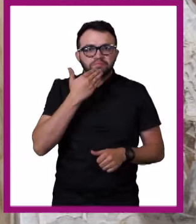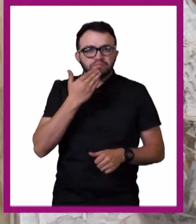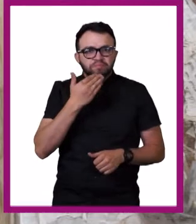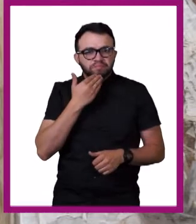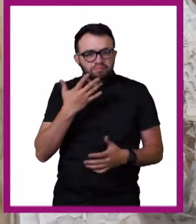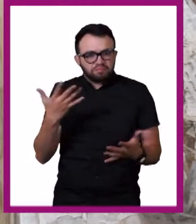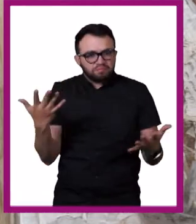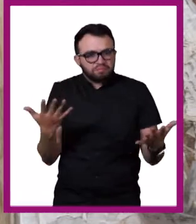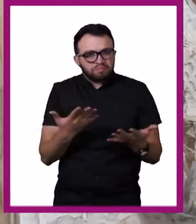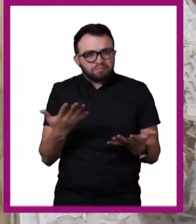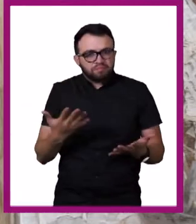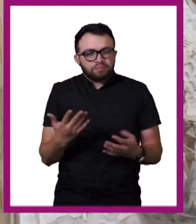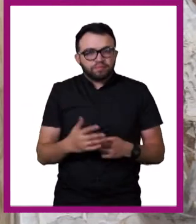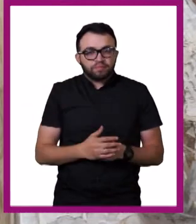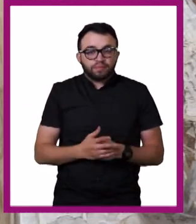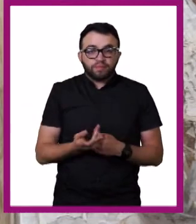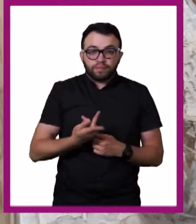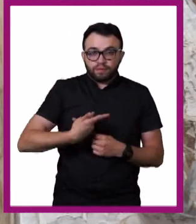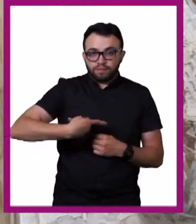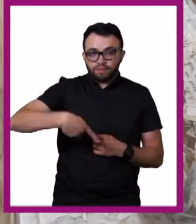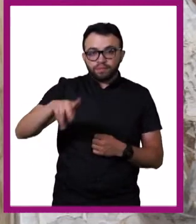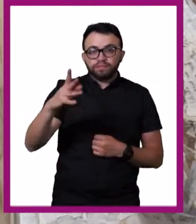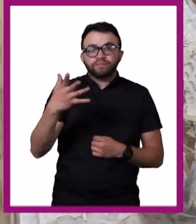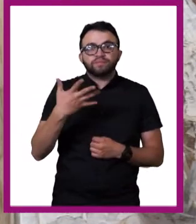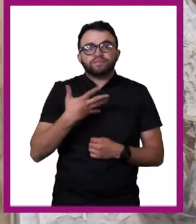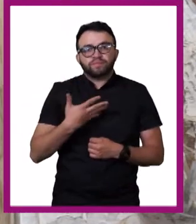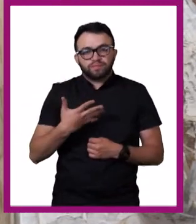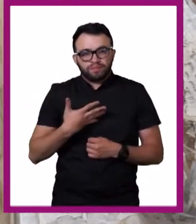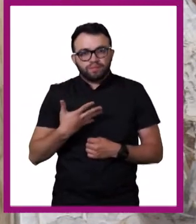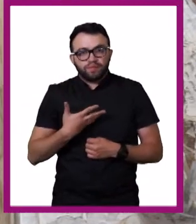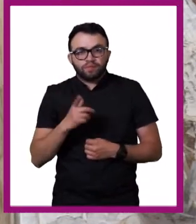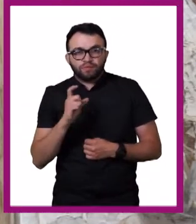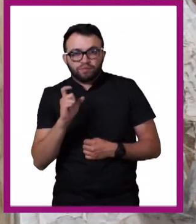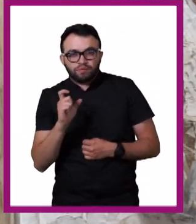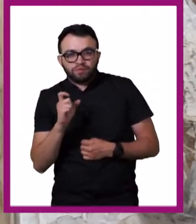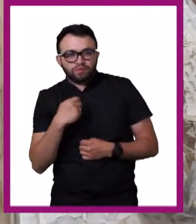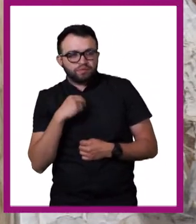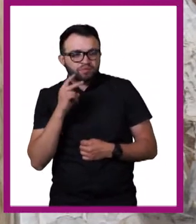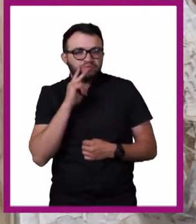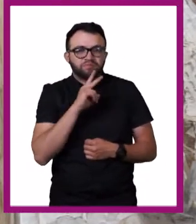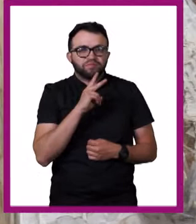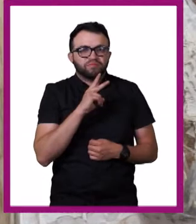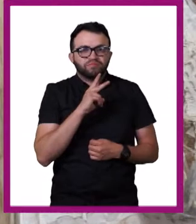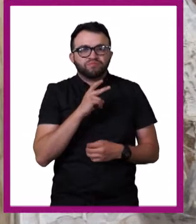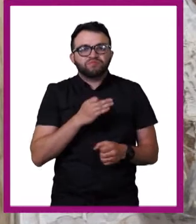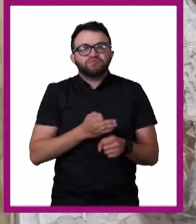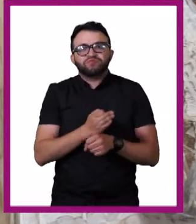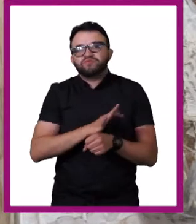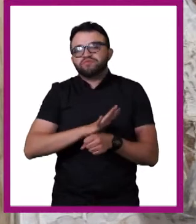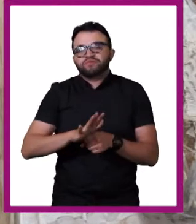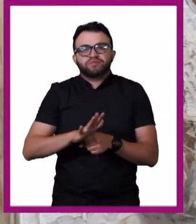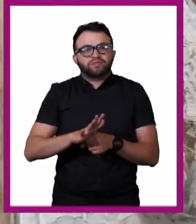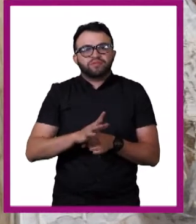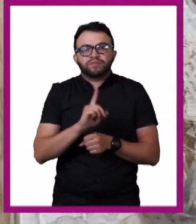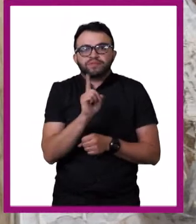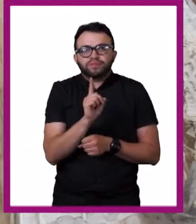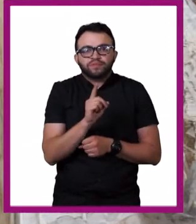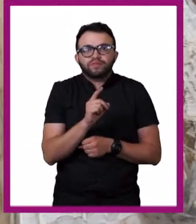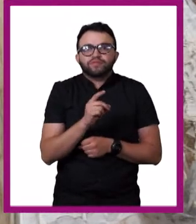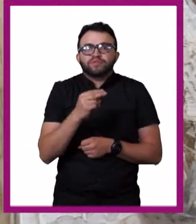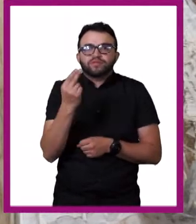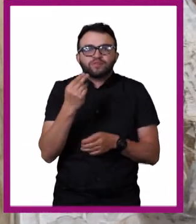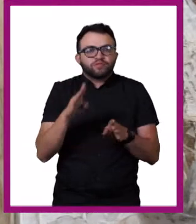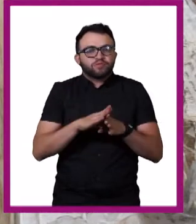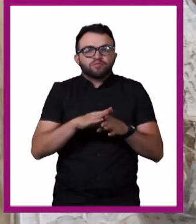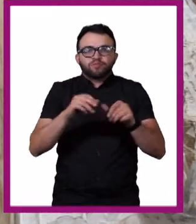hechas, pero hay un momento en el que uno se da cuenta que eso no es suficiente para encontrar el verdadero